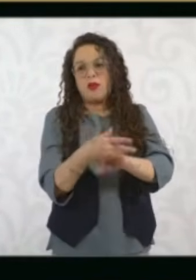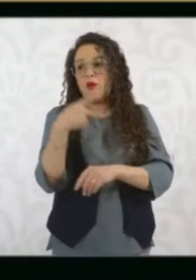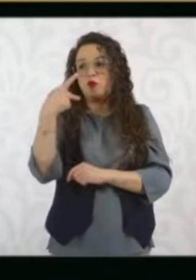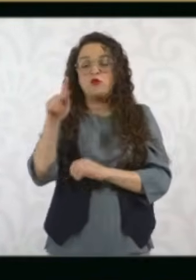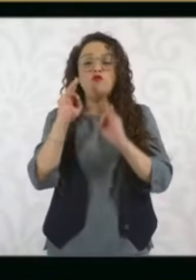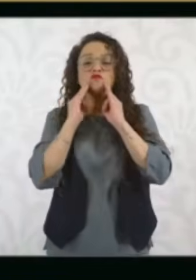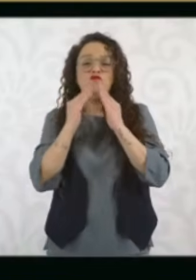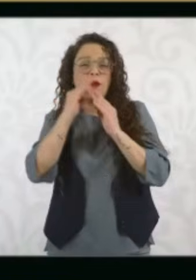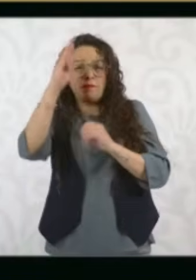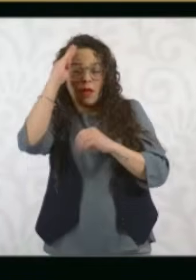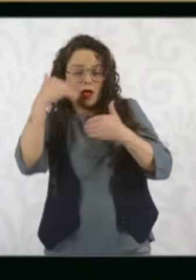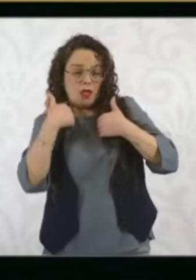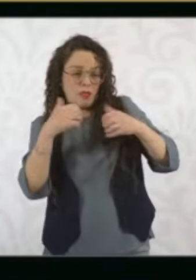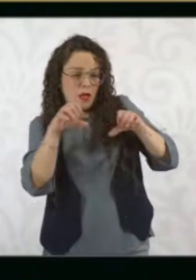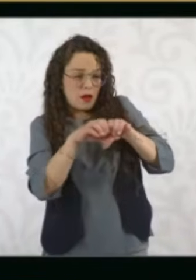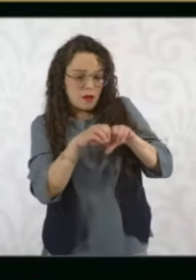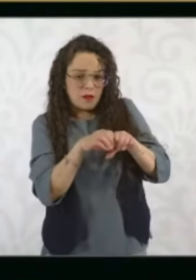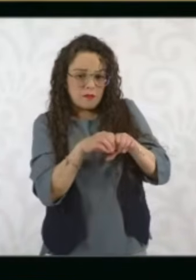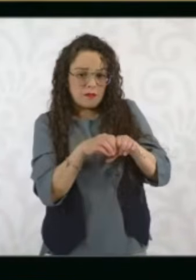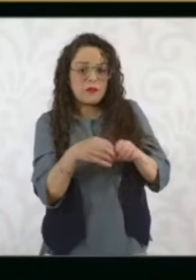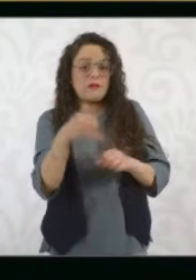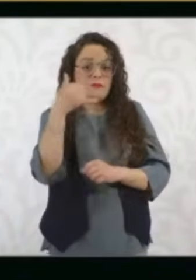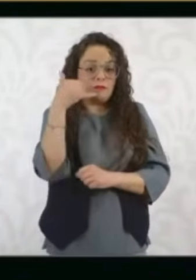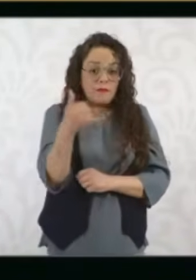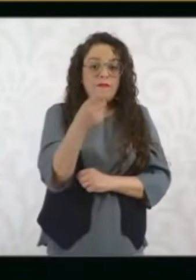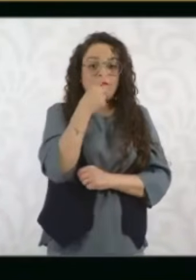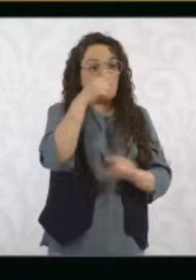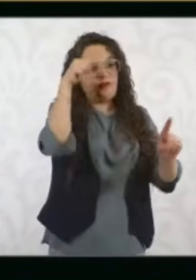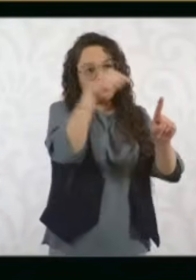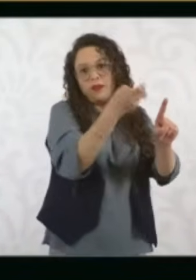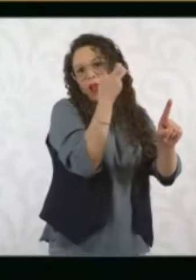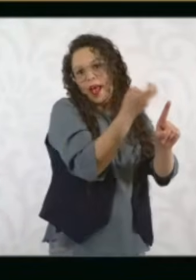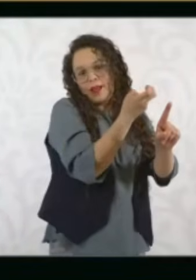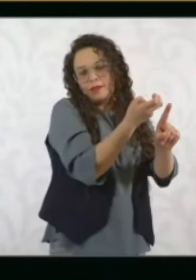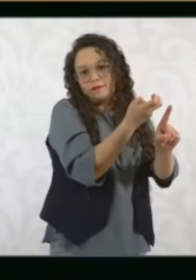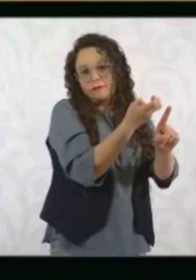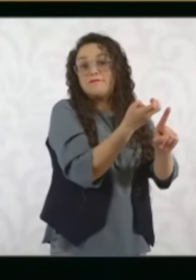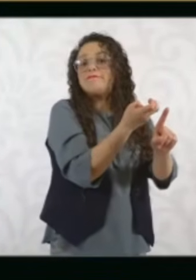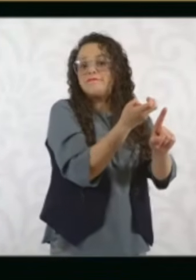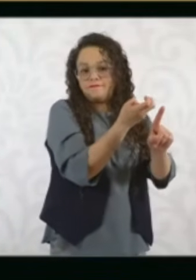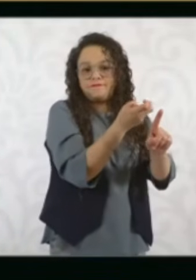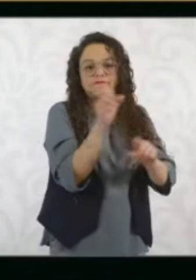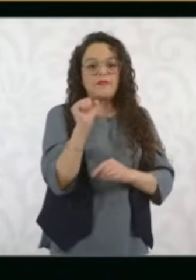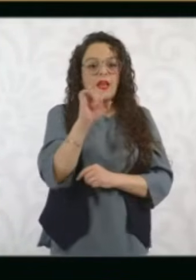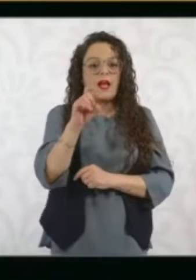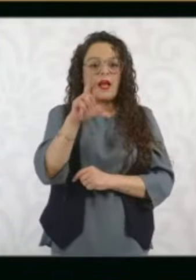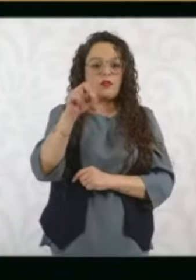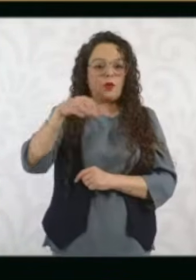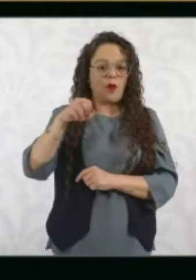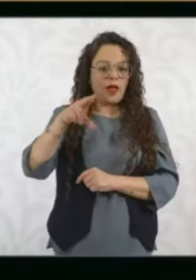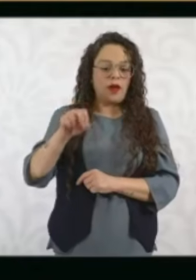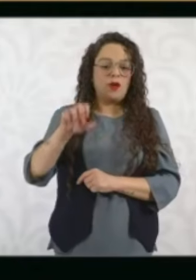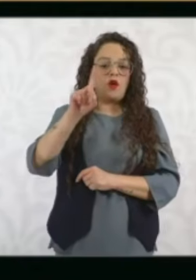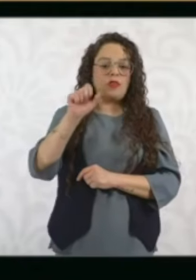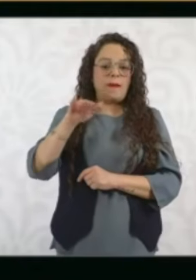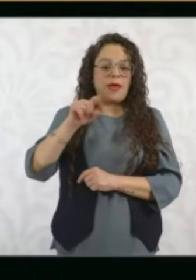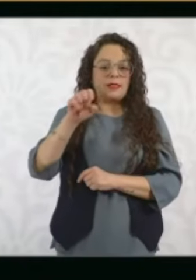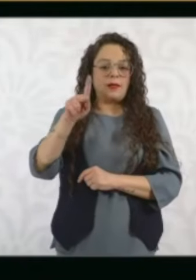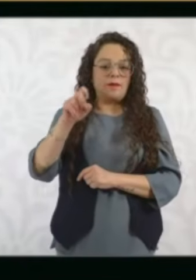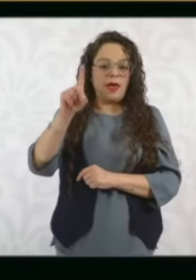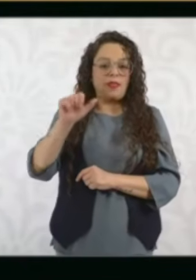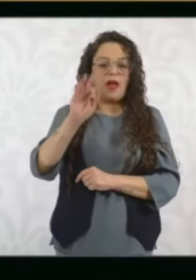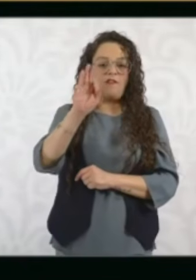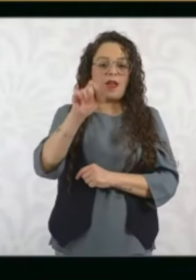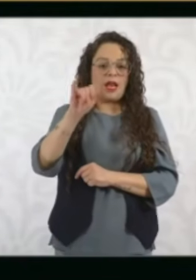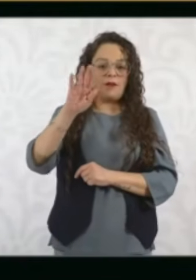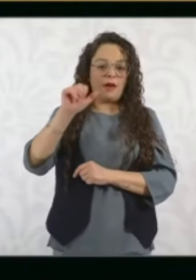y consignas. Tenemos aquí a Alejandro Moreno, a Damián Cepeda, Felipe Calderón,